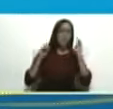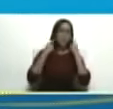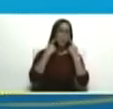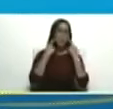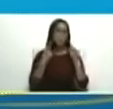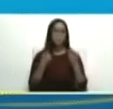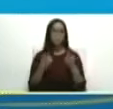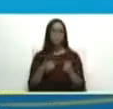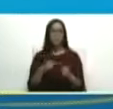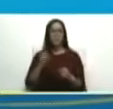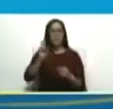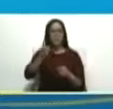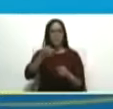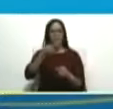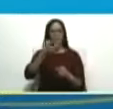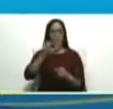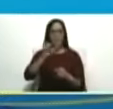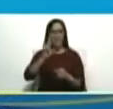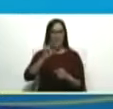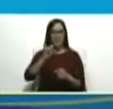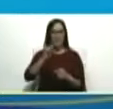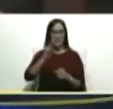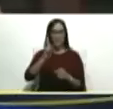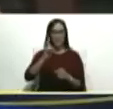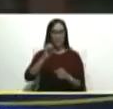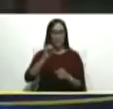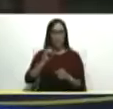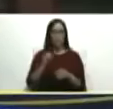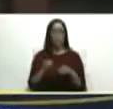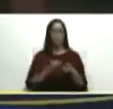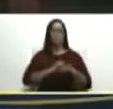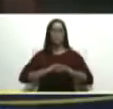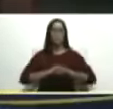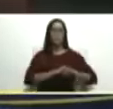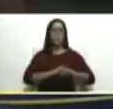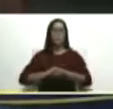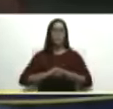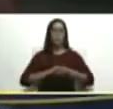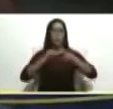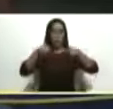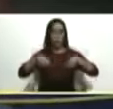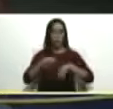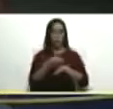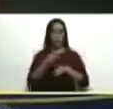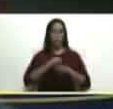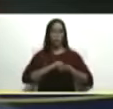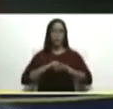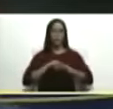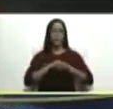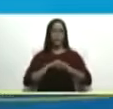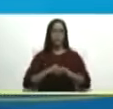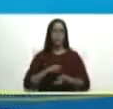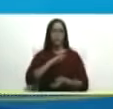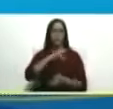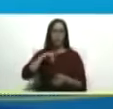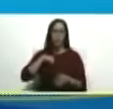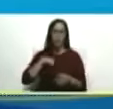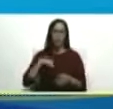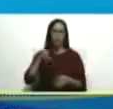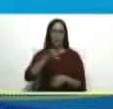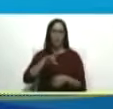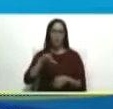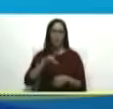Gerardo Márquez fue constituyente por Trujillo, hoy gobernador de Trujillo. Nuestro querido Freddy